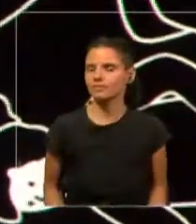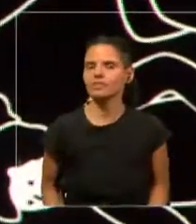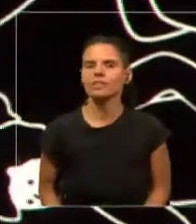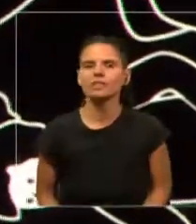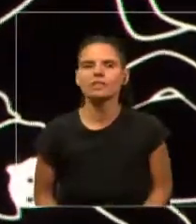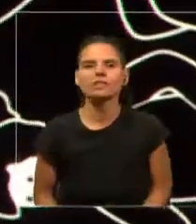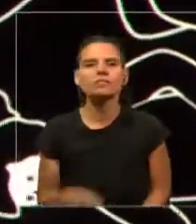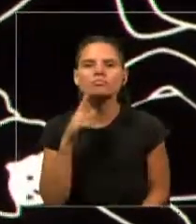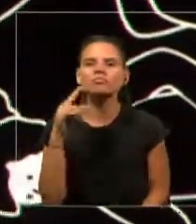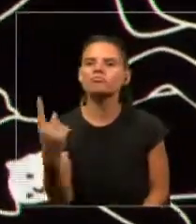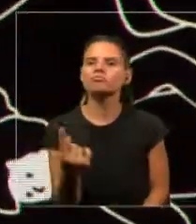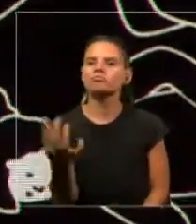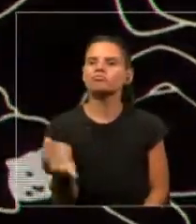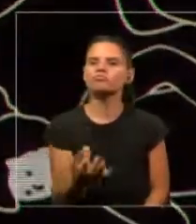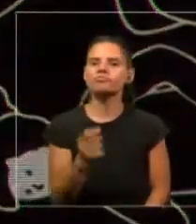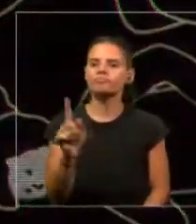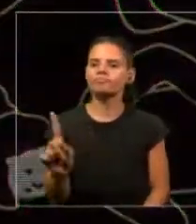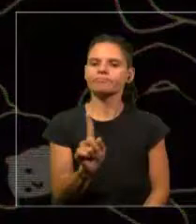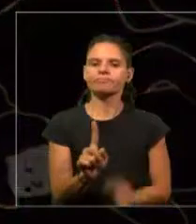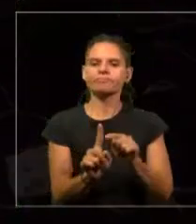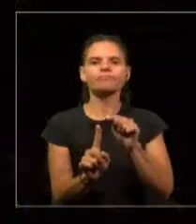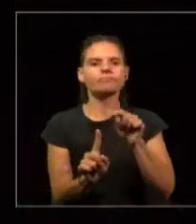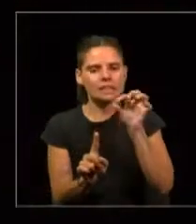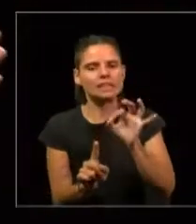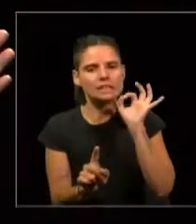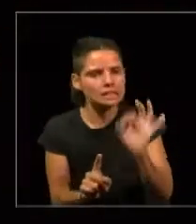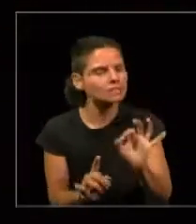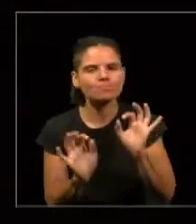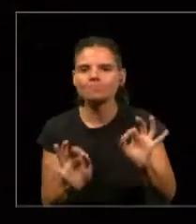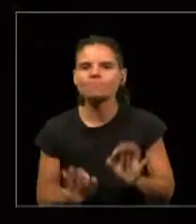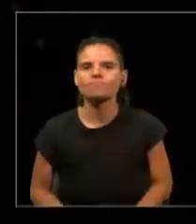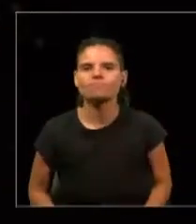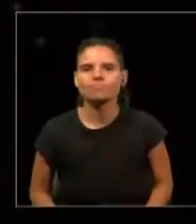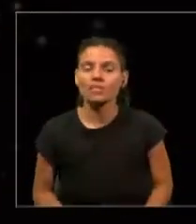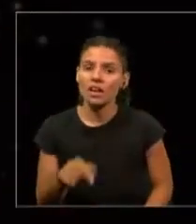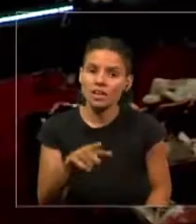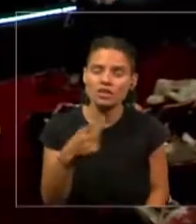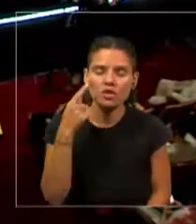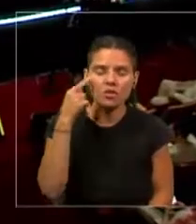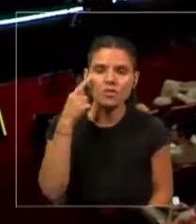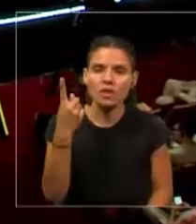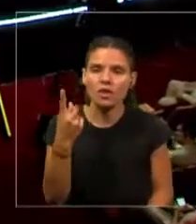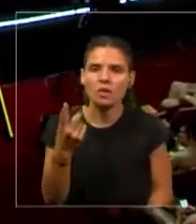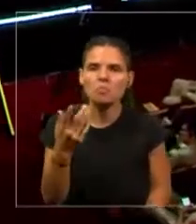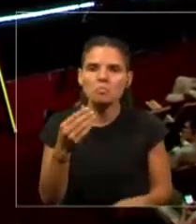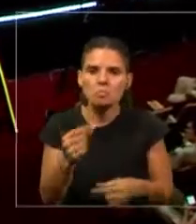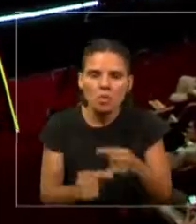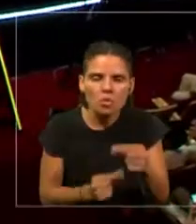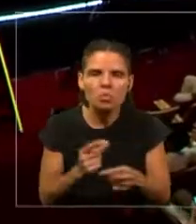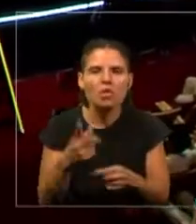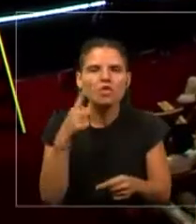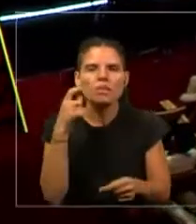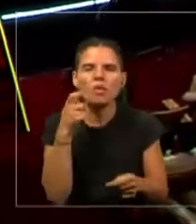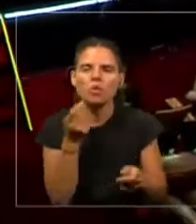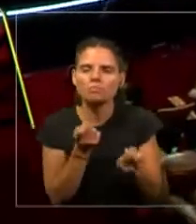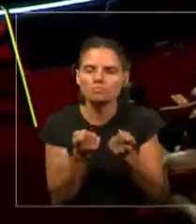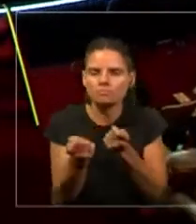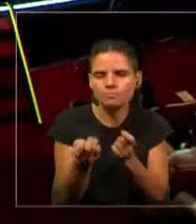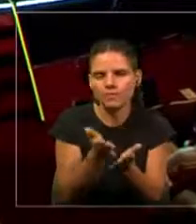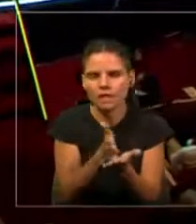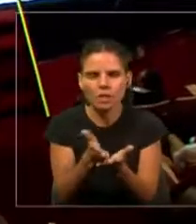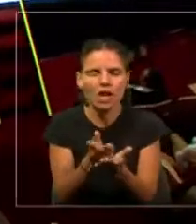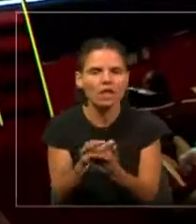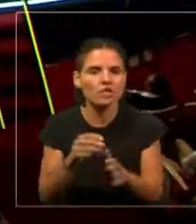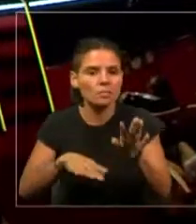T es el candidato, sin problema. Entonces entendemos que aquí estamos reculando a nivel del juicio